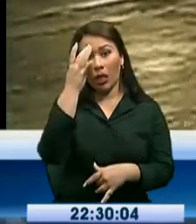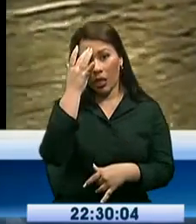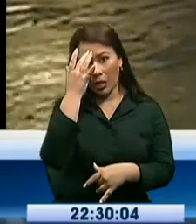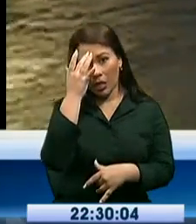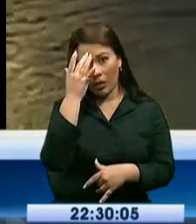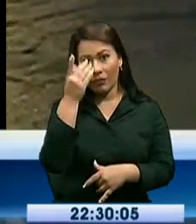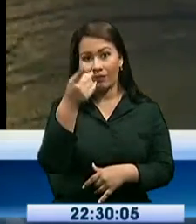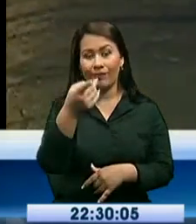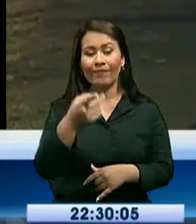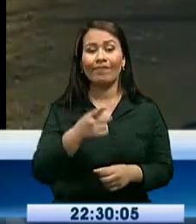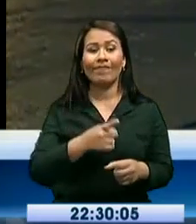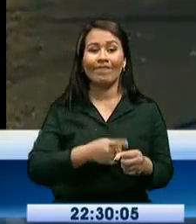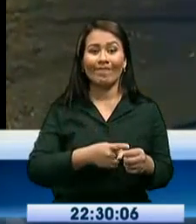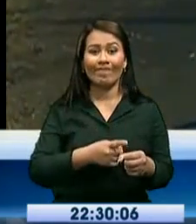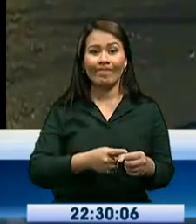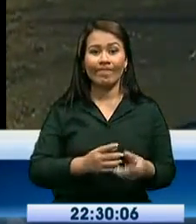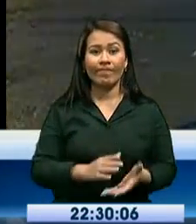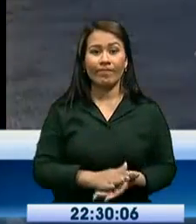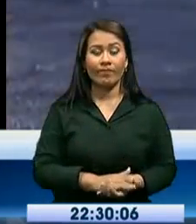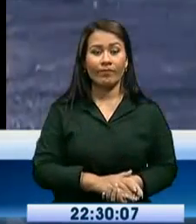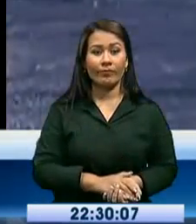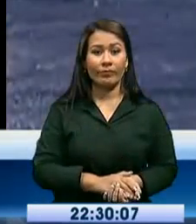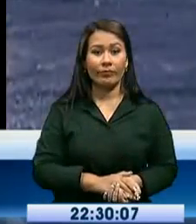informó Héctor Romero.